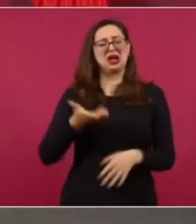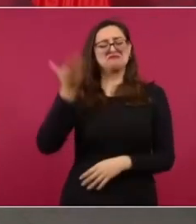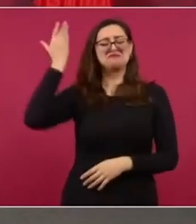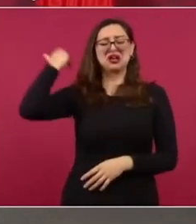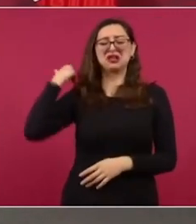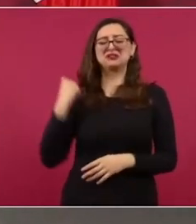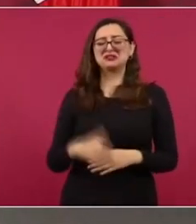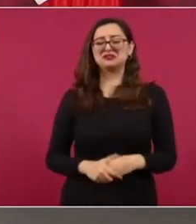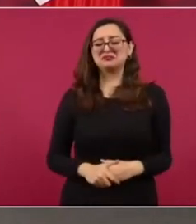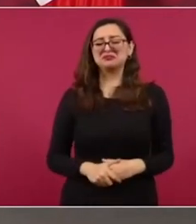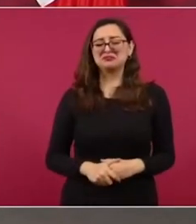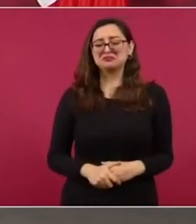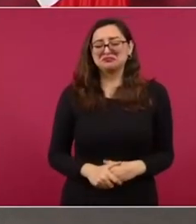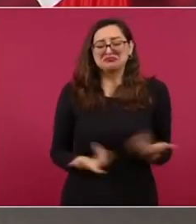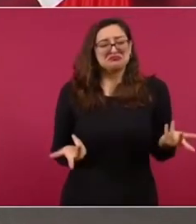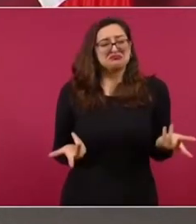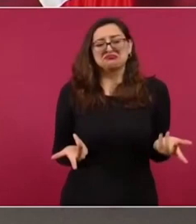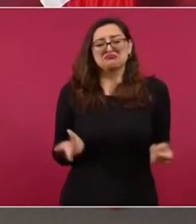nada